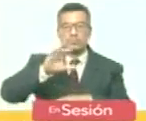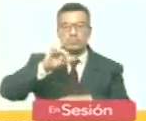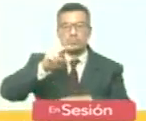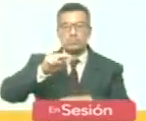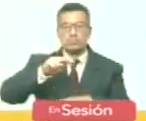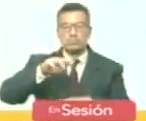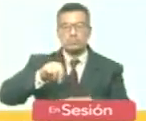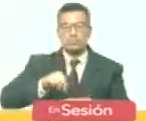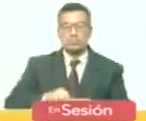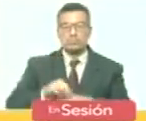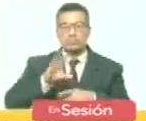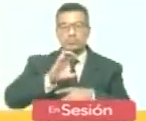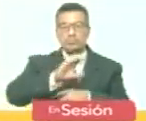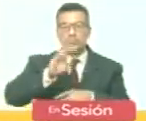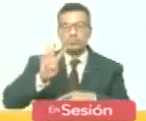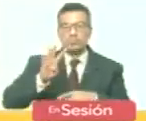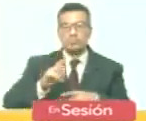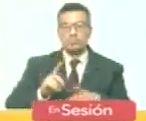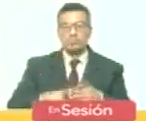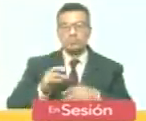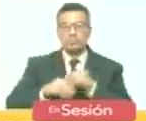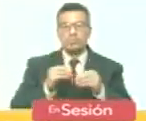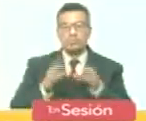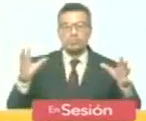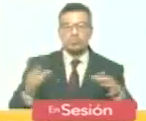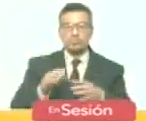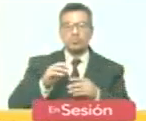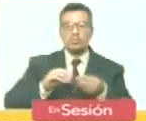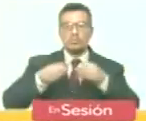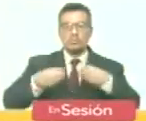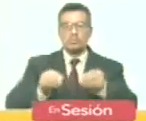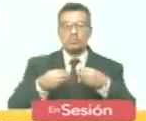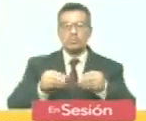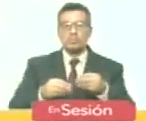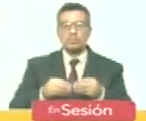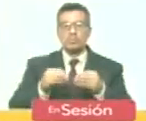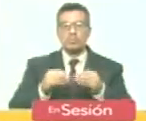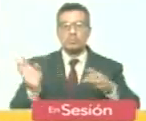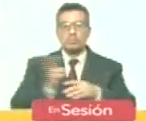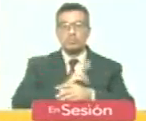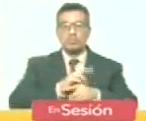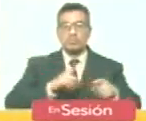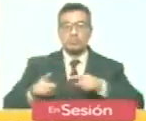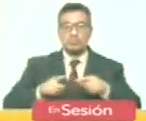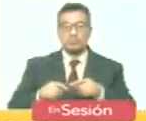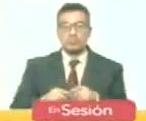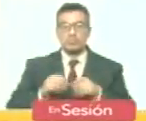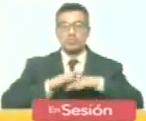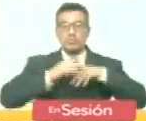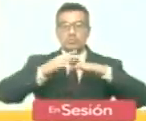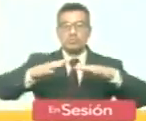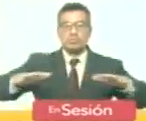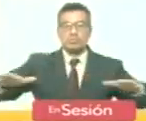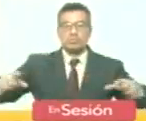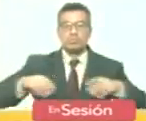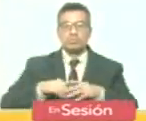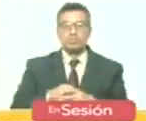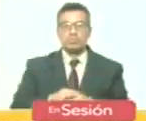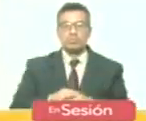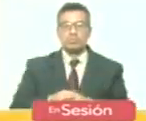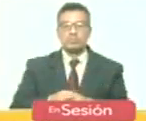Era C4, este explosivo plástico de alta velocidad y alta onda expansiva,